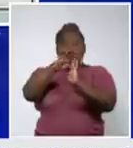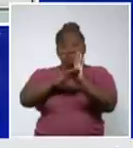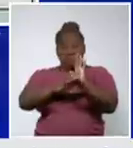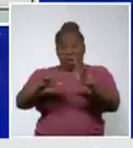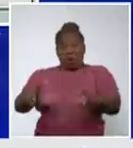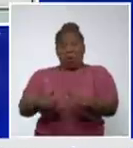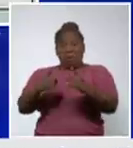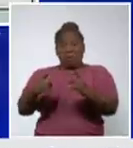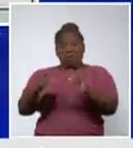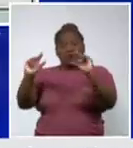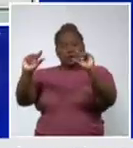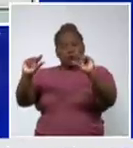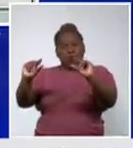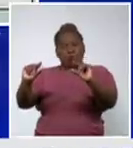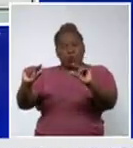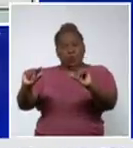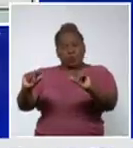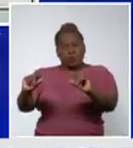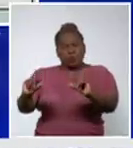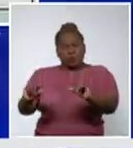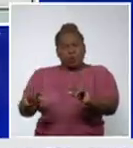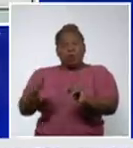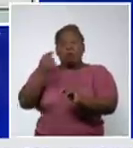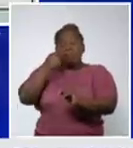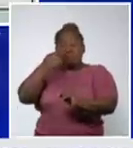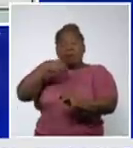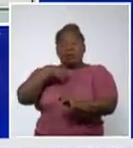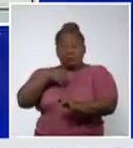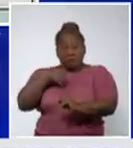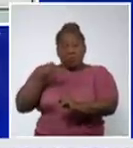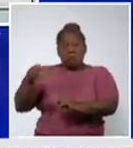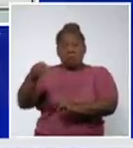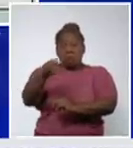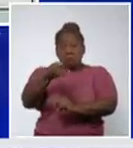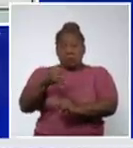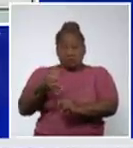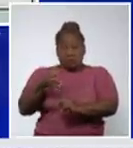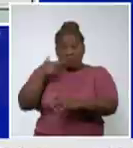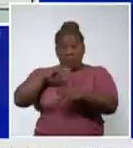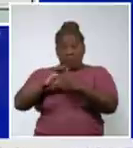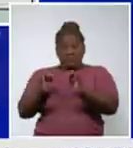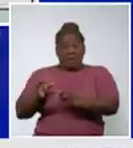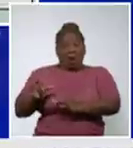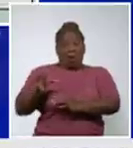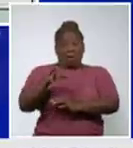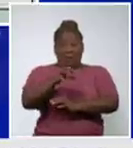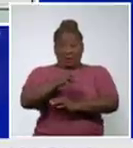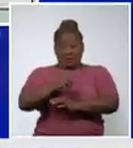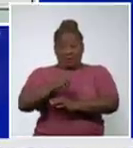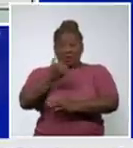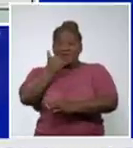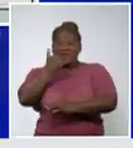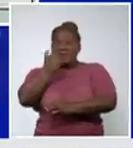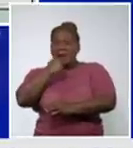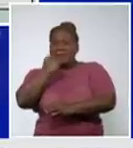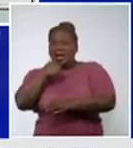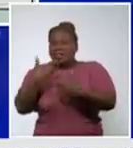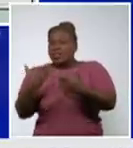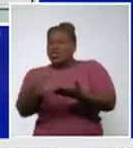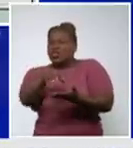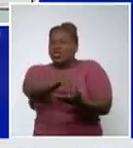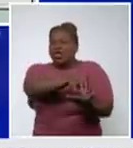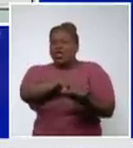tenido casos en todos sus municipios, aunque las tasas más elevadas, como se puede ver ahí en el